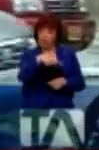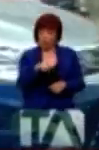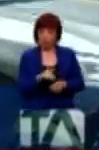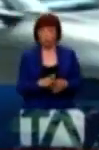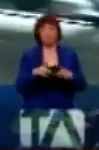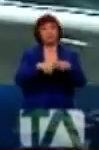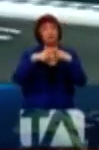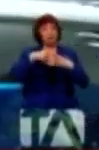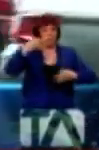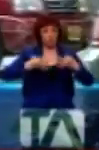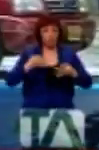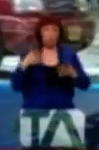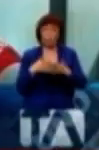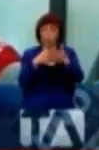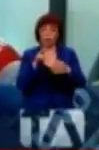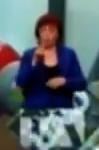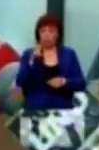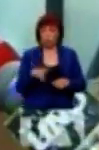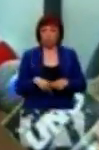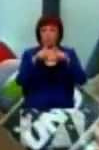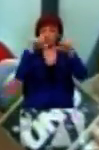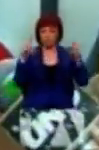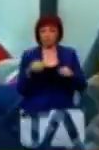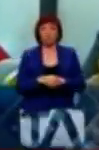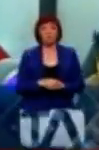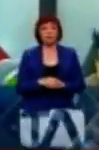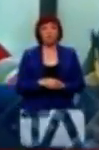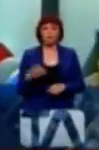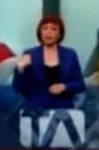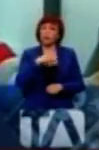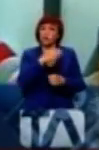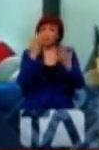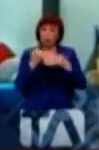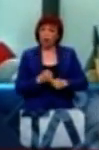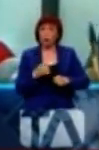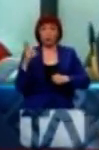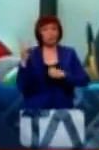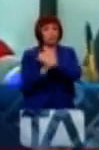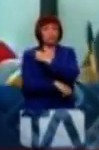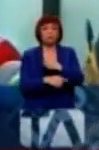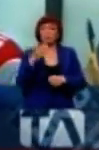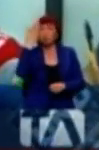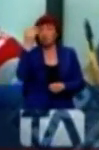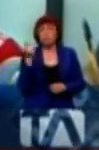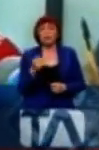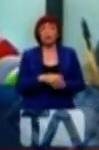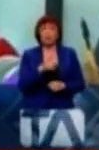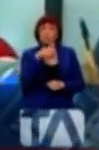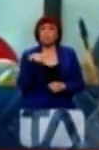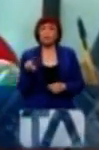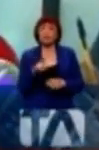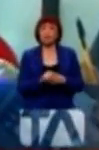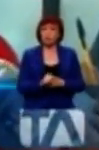de la empresa Cardno y Kaminoska. Una demanda penal y una demanda civil por daño moral en contra de la